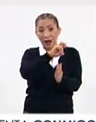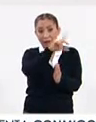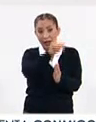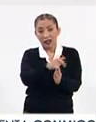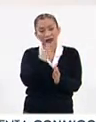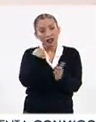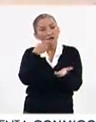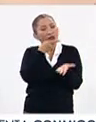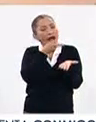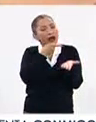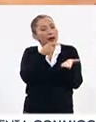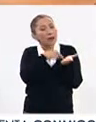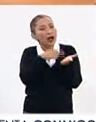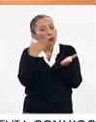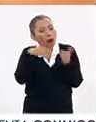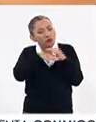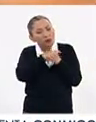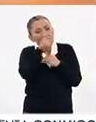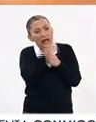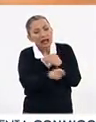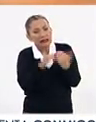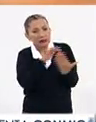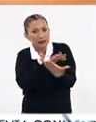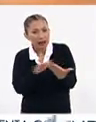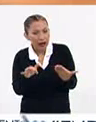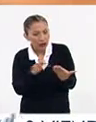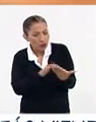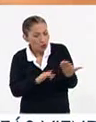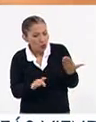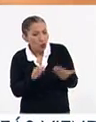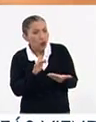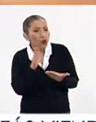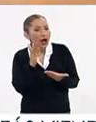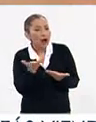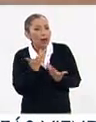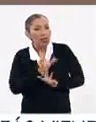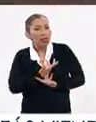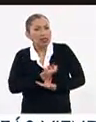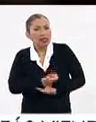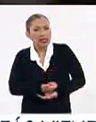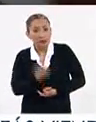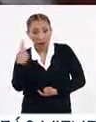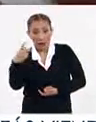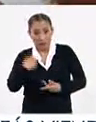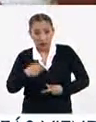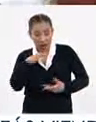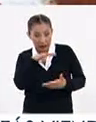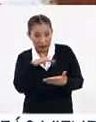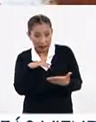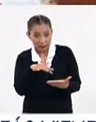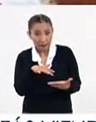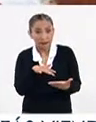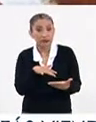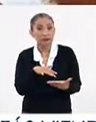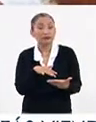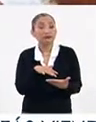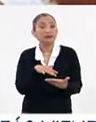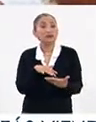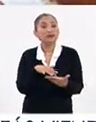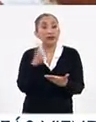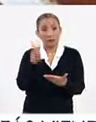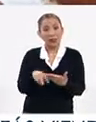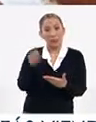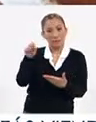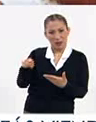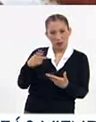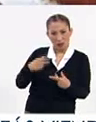nos invita a adentrarnos en una lectura que es desgarradora para sus lectores. A decir del